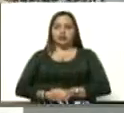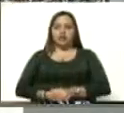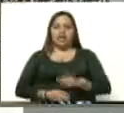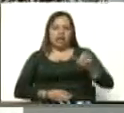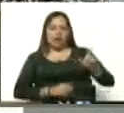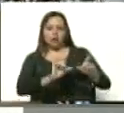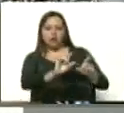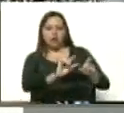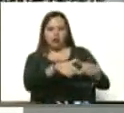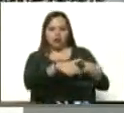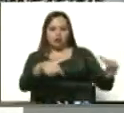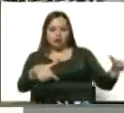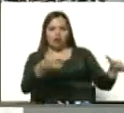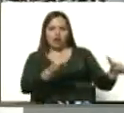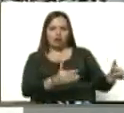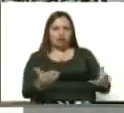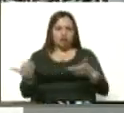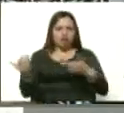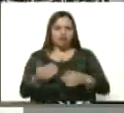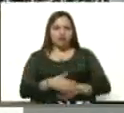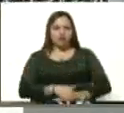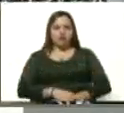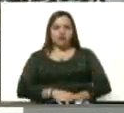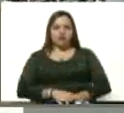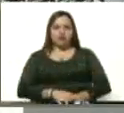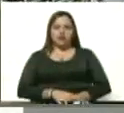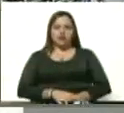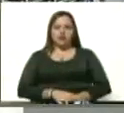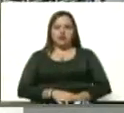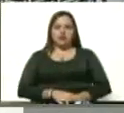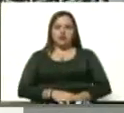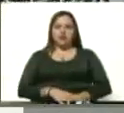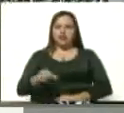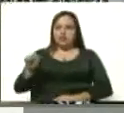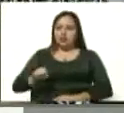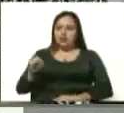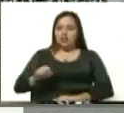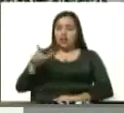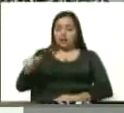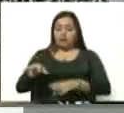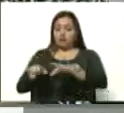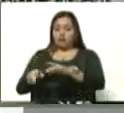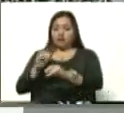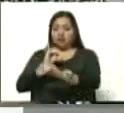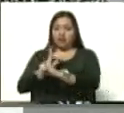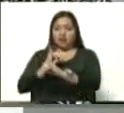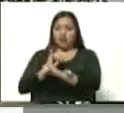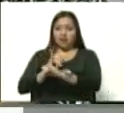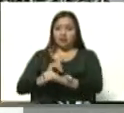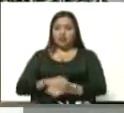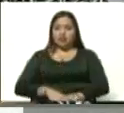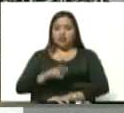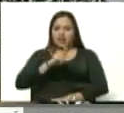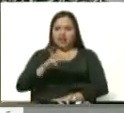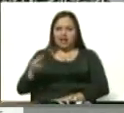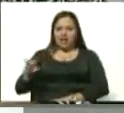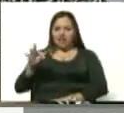Sí. Seguro que mi equipo muy eficientemente lo va a poner allí ahorita. Correcto. Y nuestra página web también,